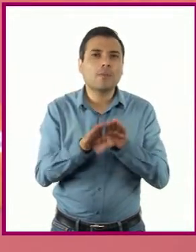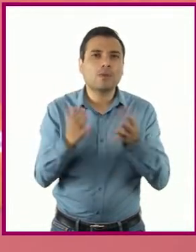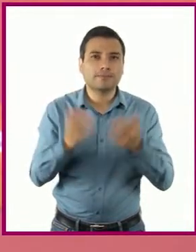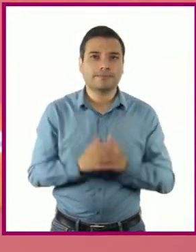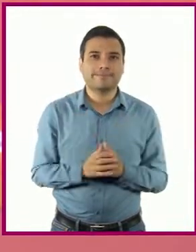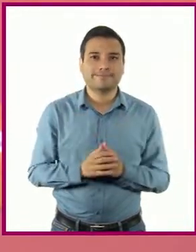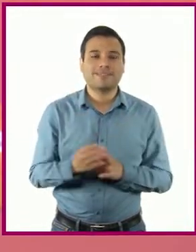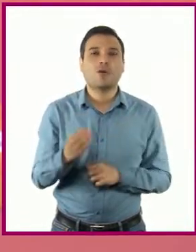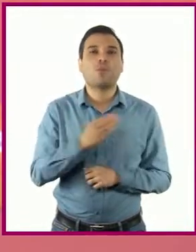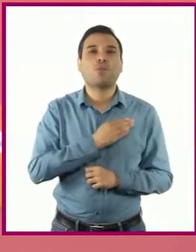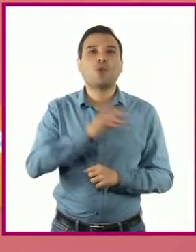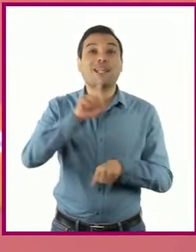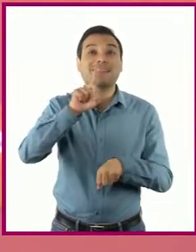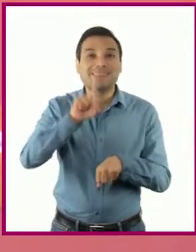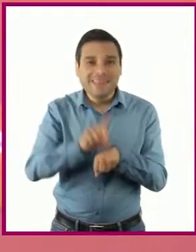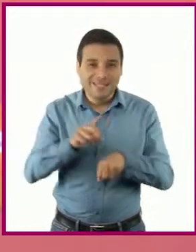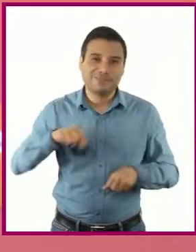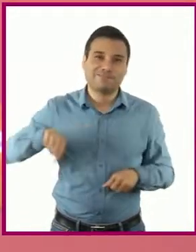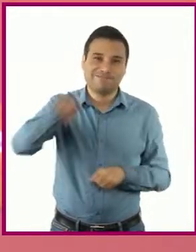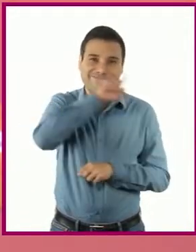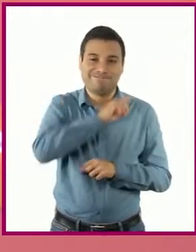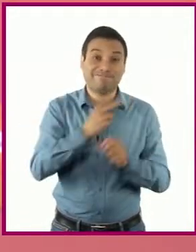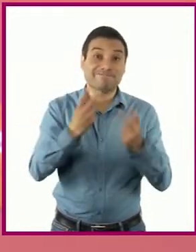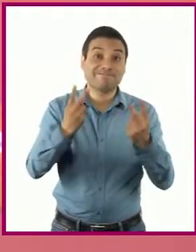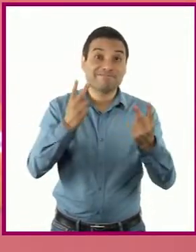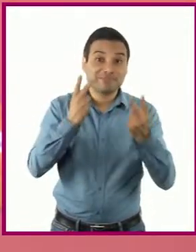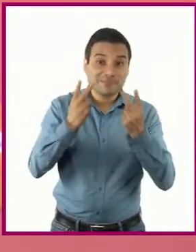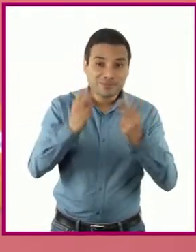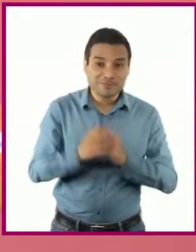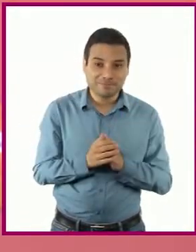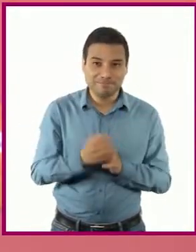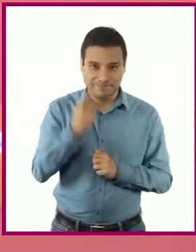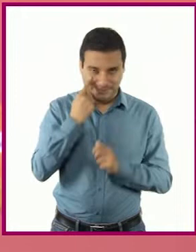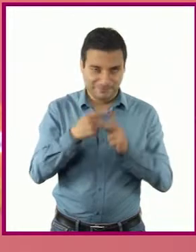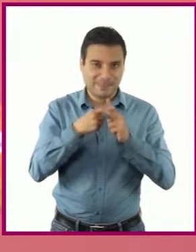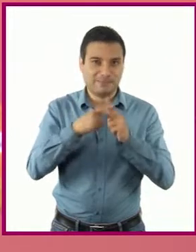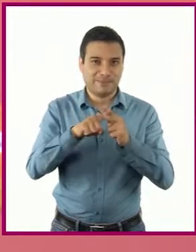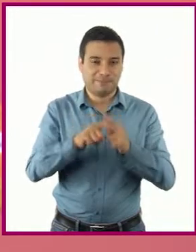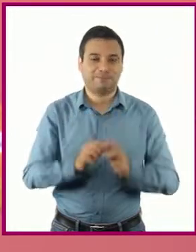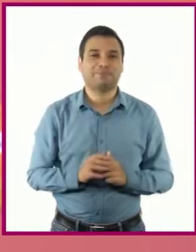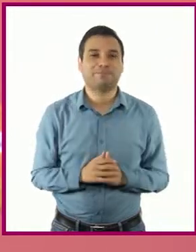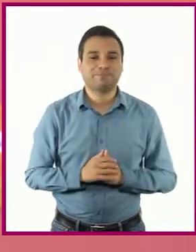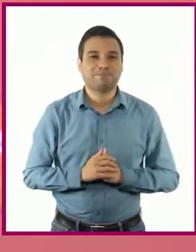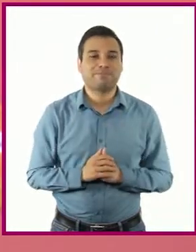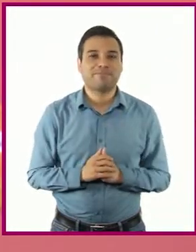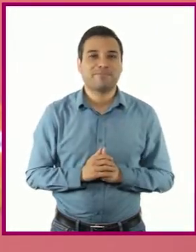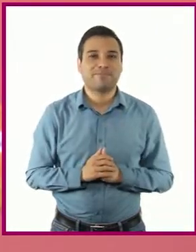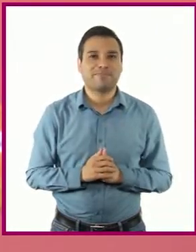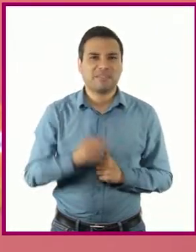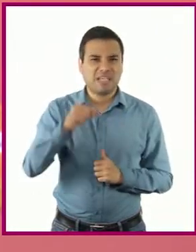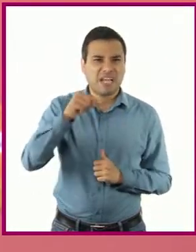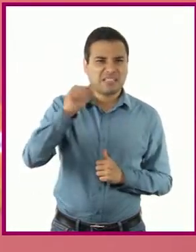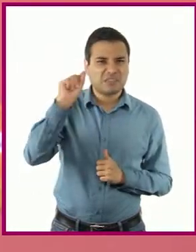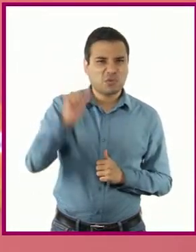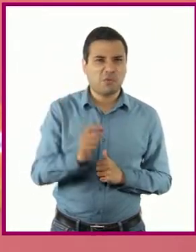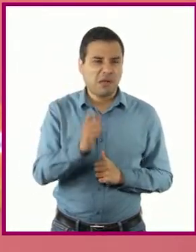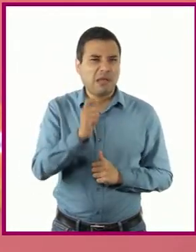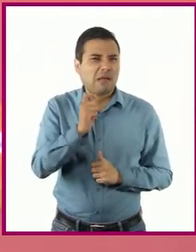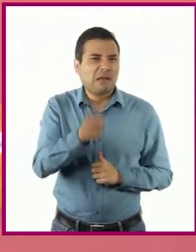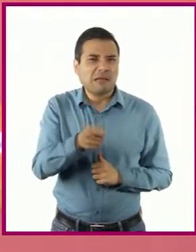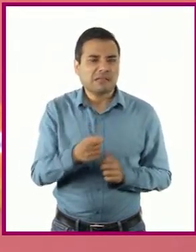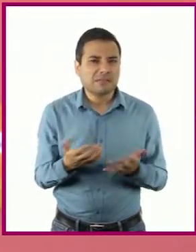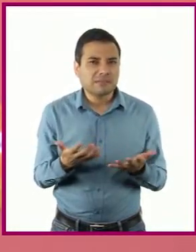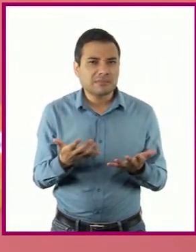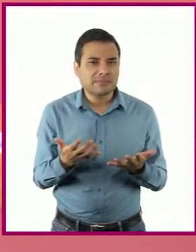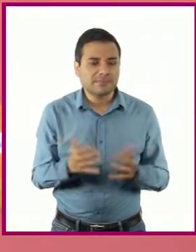Buen día a quienes nos siguen por televisión. Empecemos por responder. ¿Qué es el acento? Recuerden que el